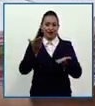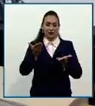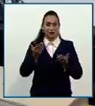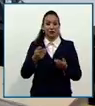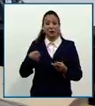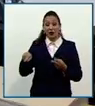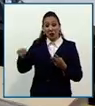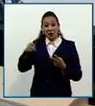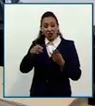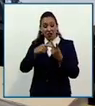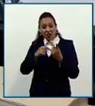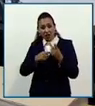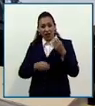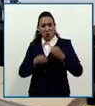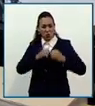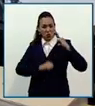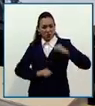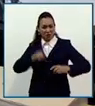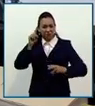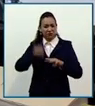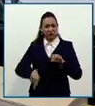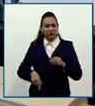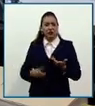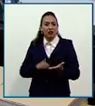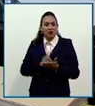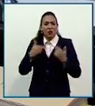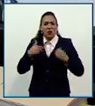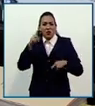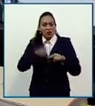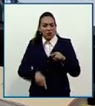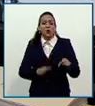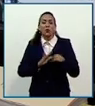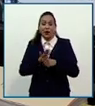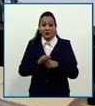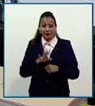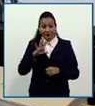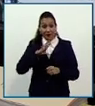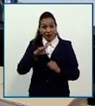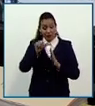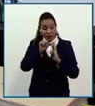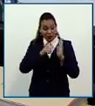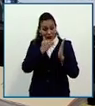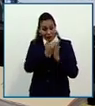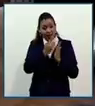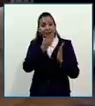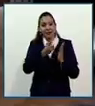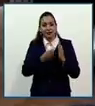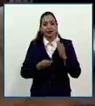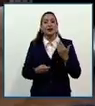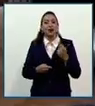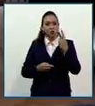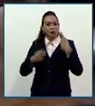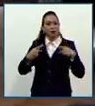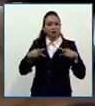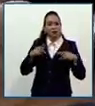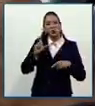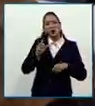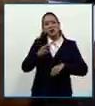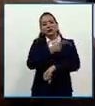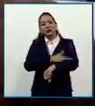internacionales en materia de derechos humanos, entre ellos el que garantiza a las personas ser juzgadas por un juez o